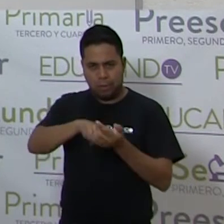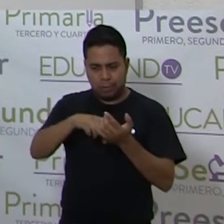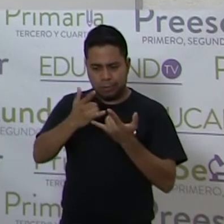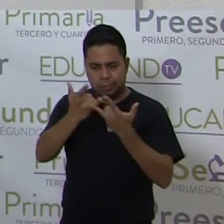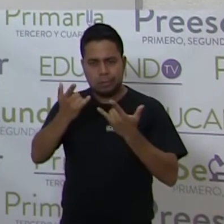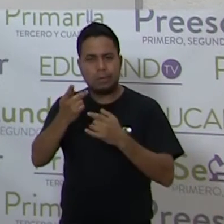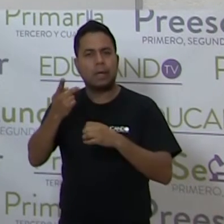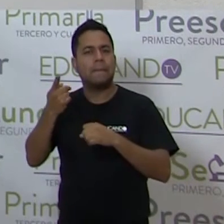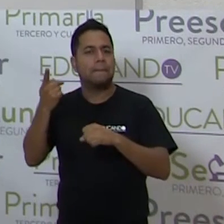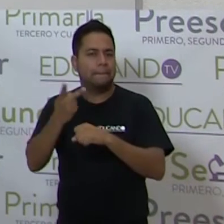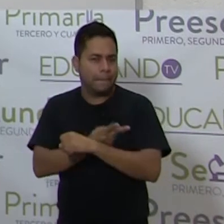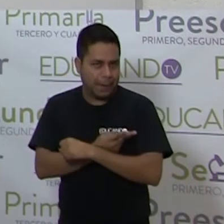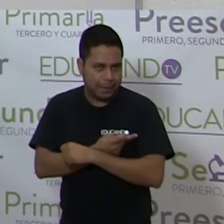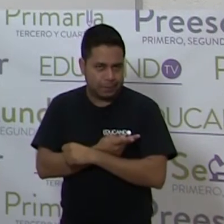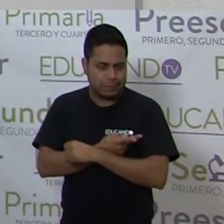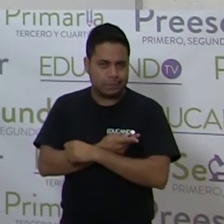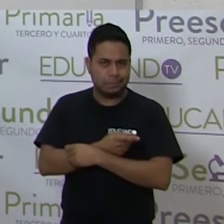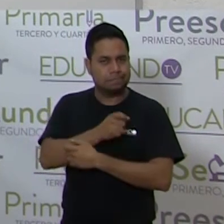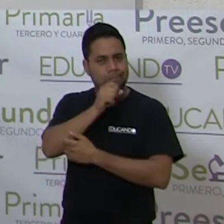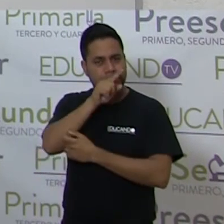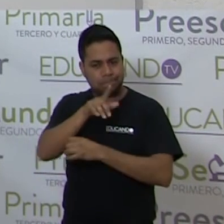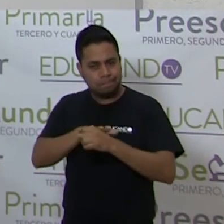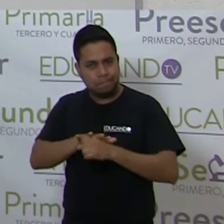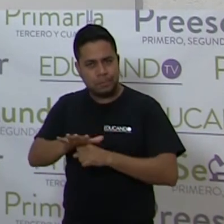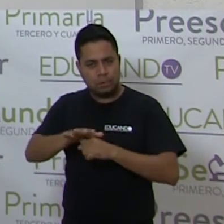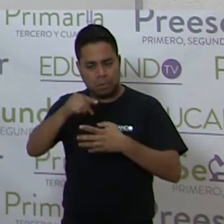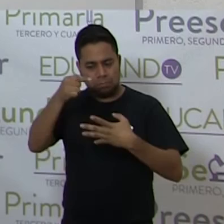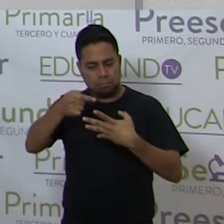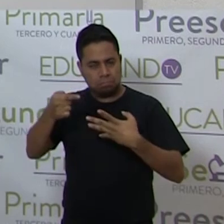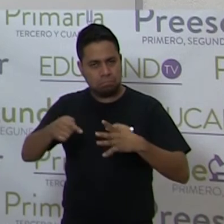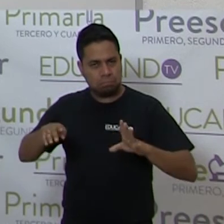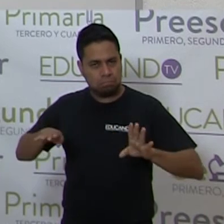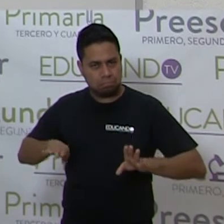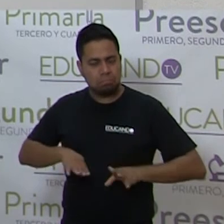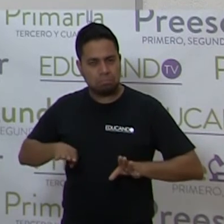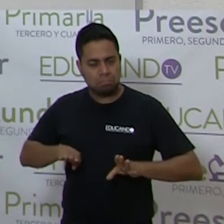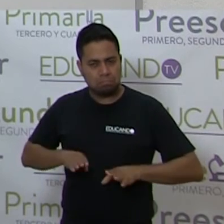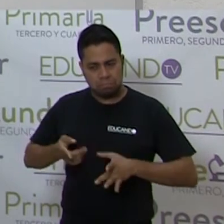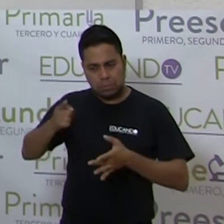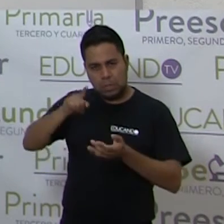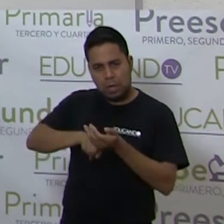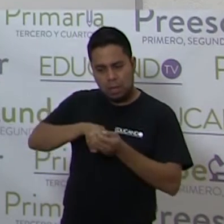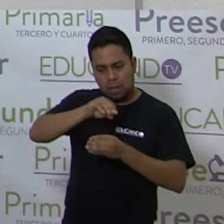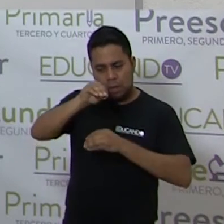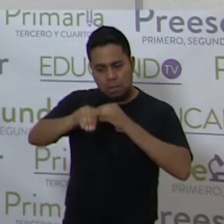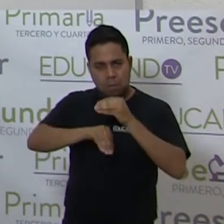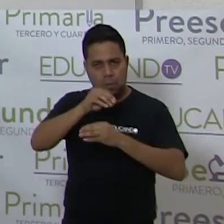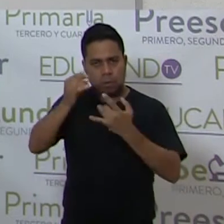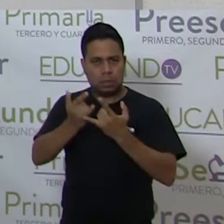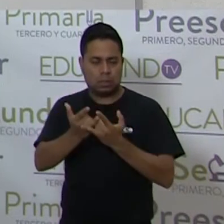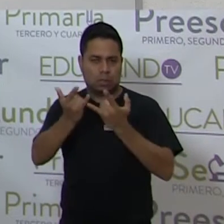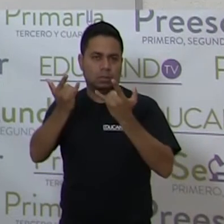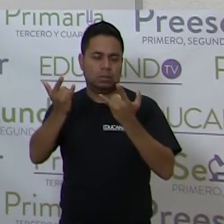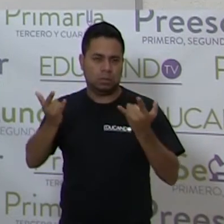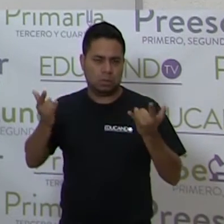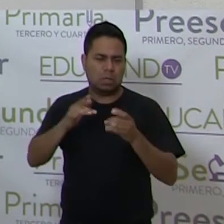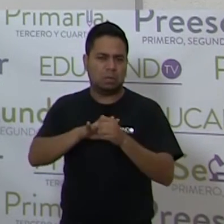mito, cuáles son algunos elementos que se mencionan en el